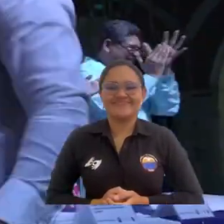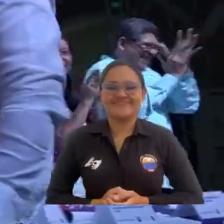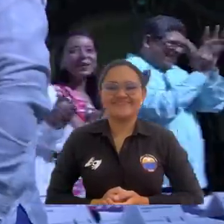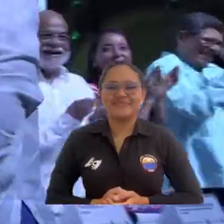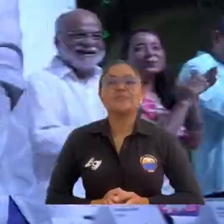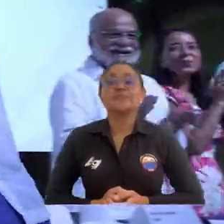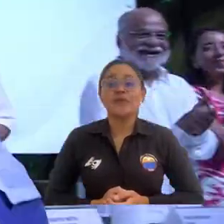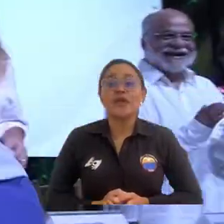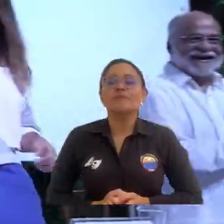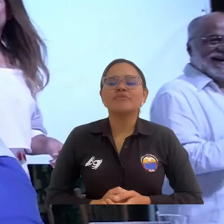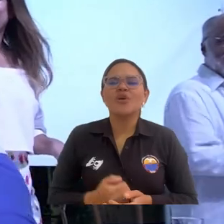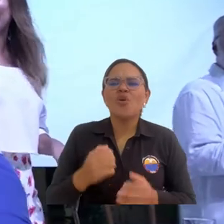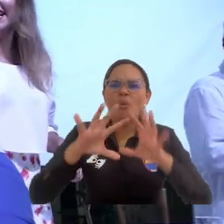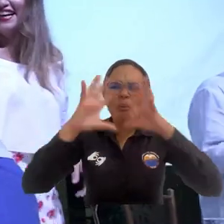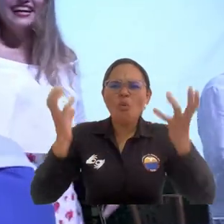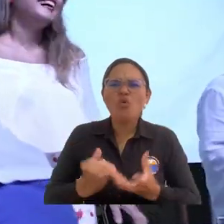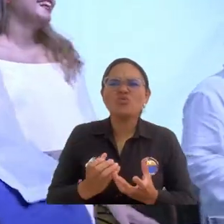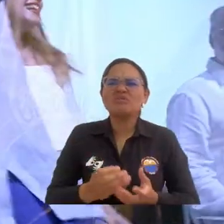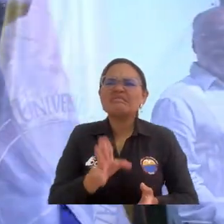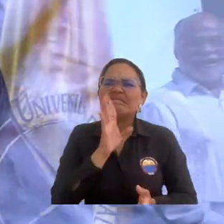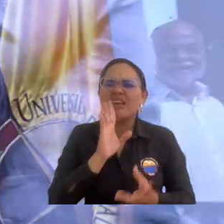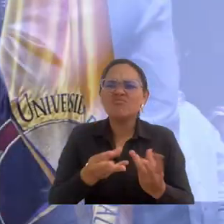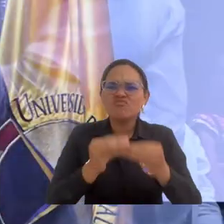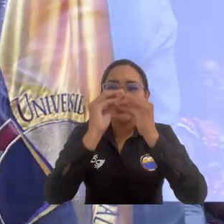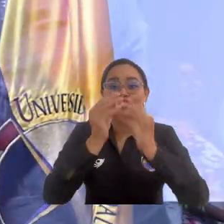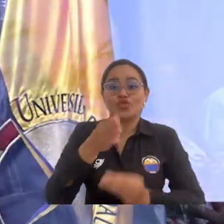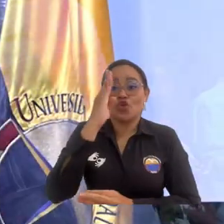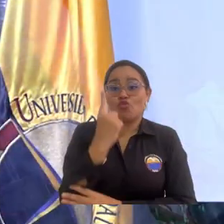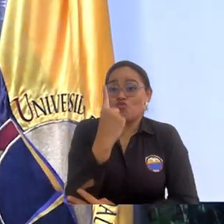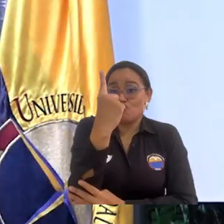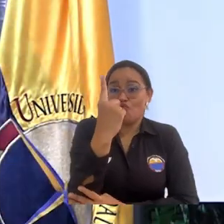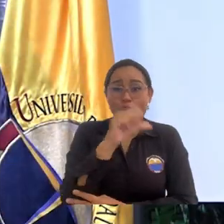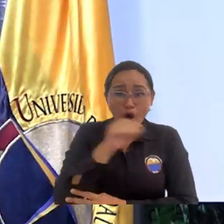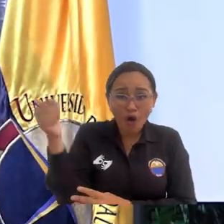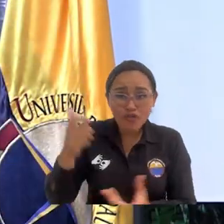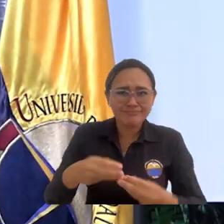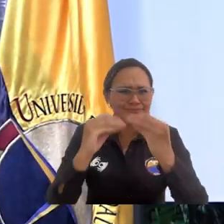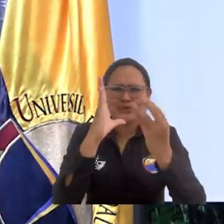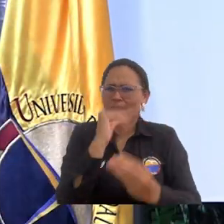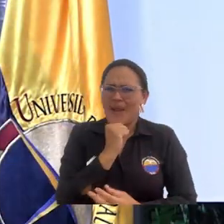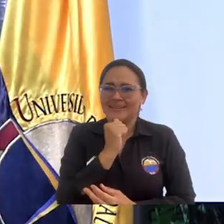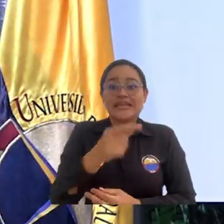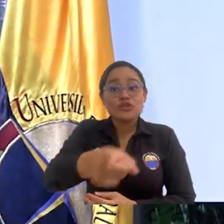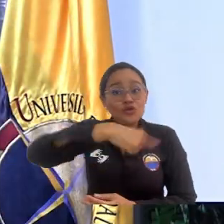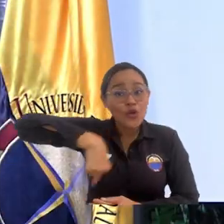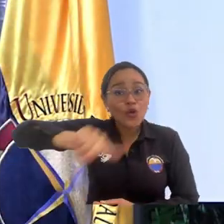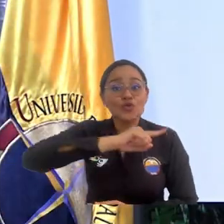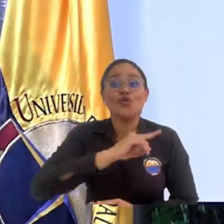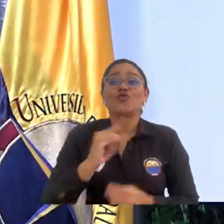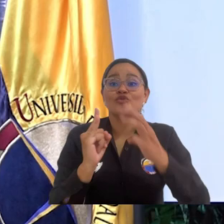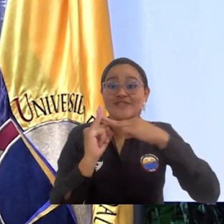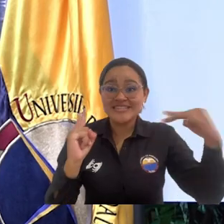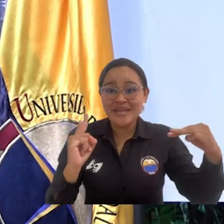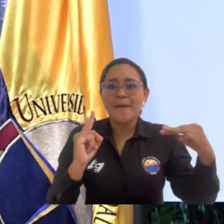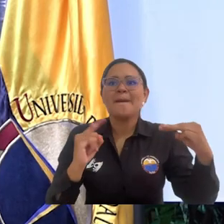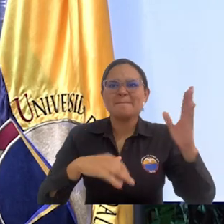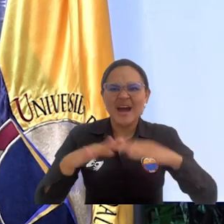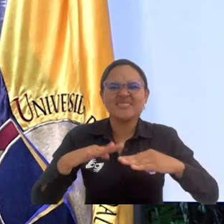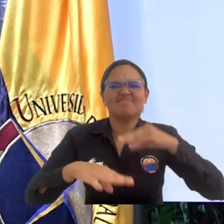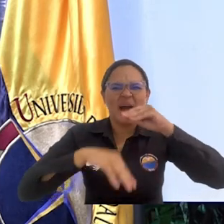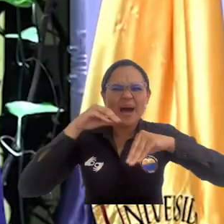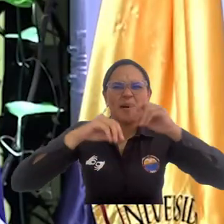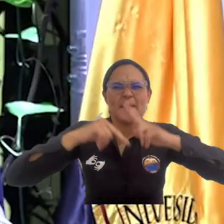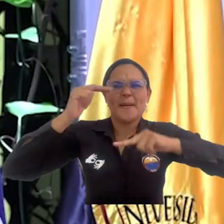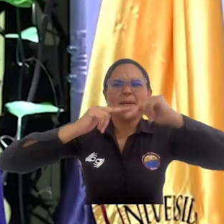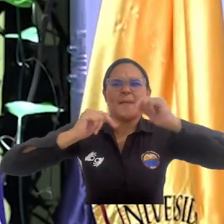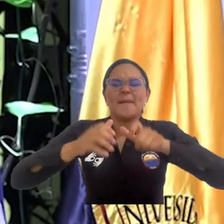El único que hizo el mundo solo fue Dios, y no han venido más. Esta universidad la hemos construido entre todos y todas, con aciertos y